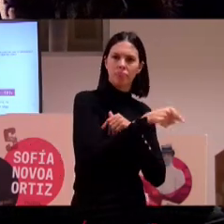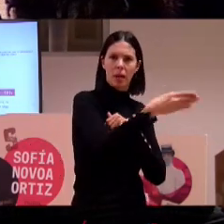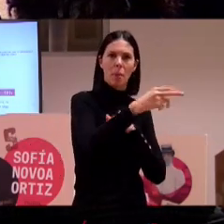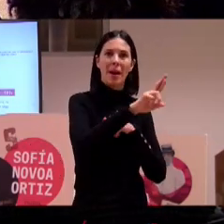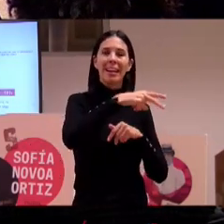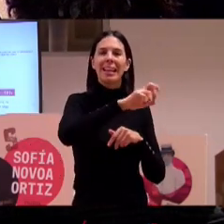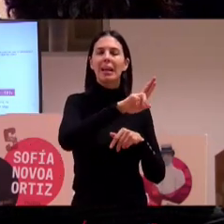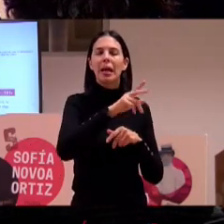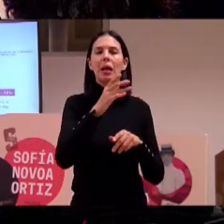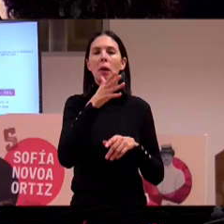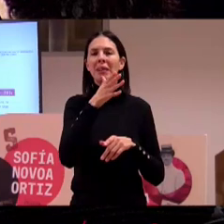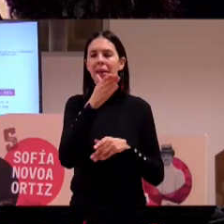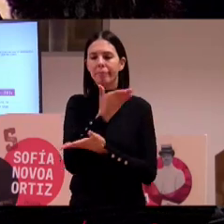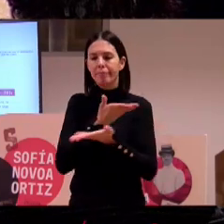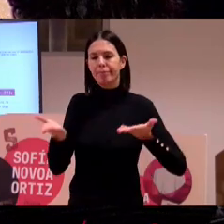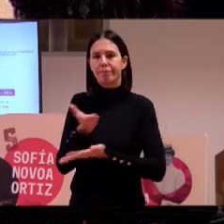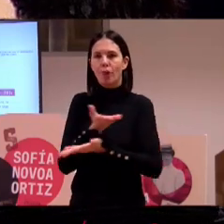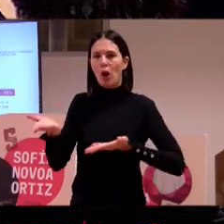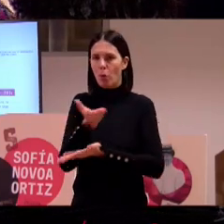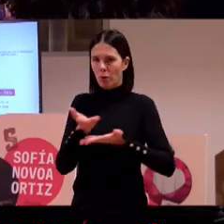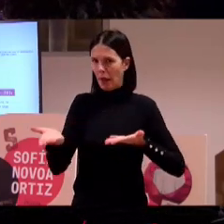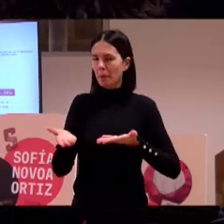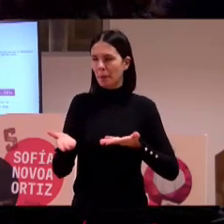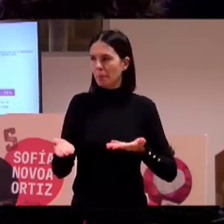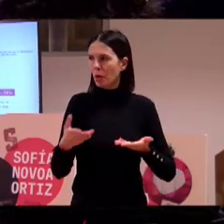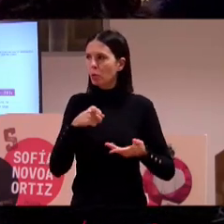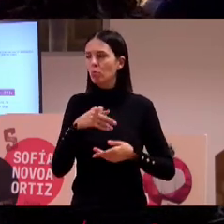tienen intercambio. Tú puedes